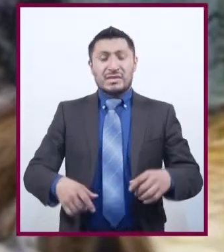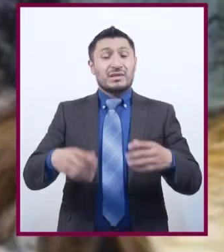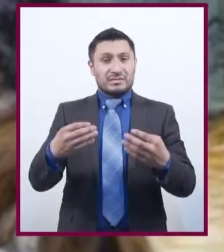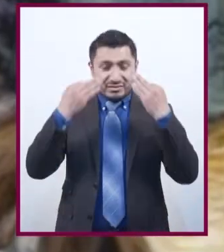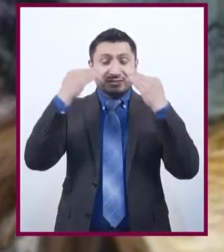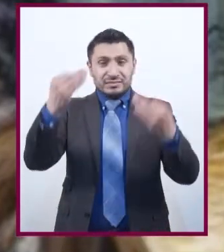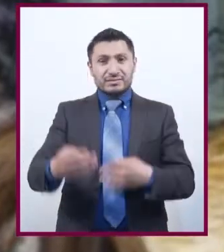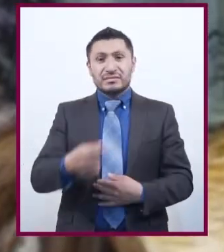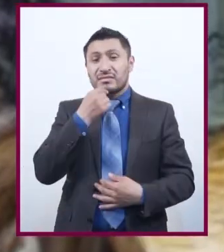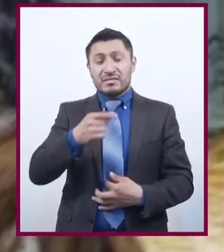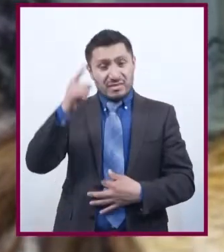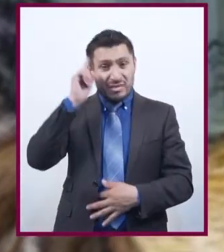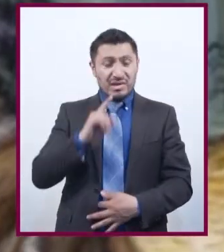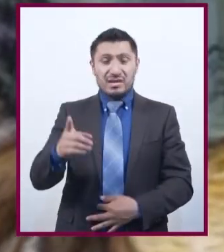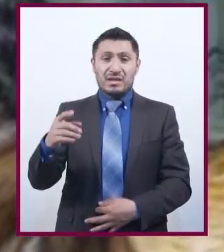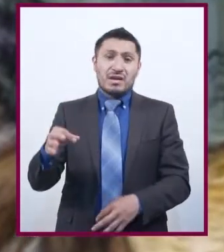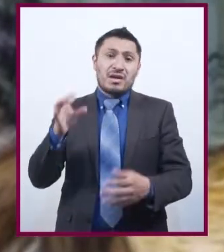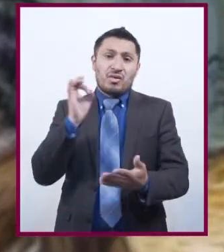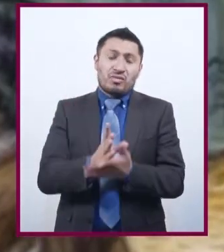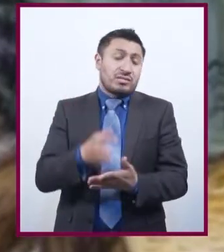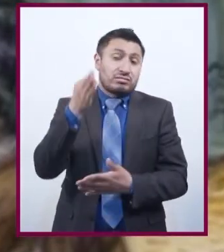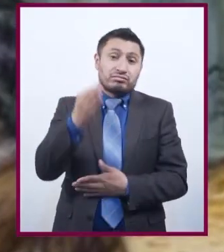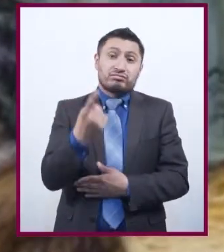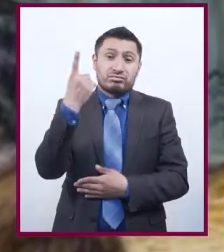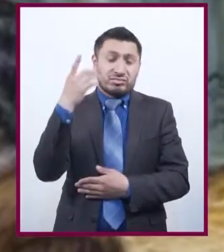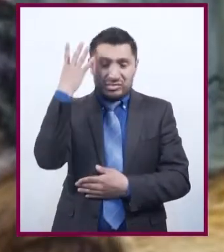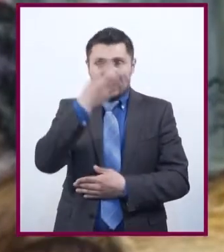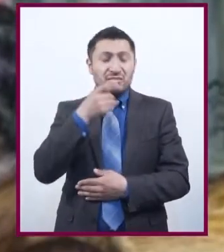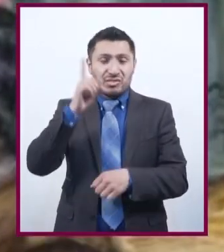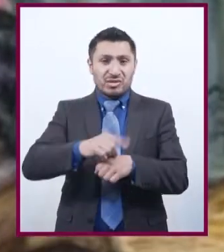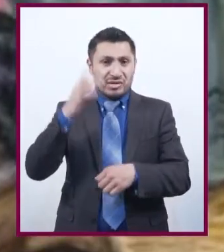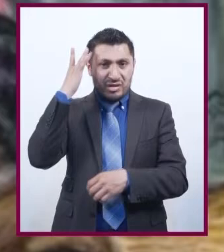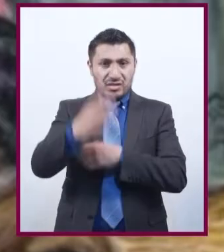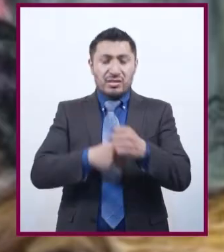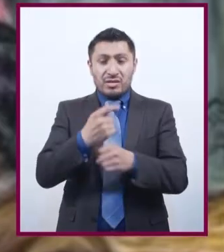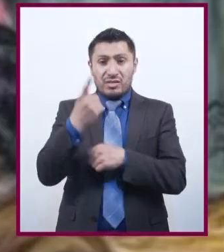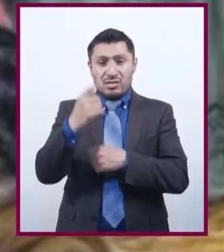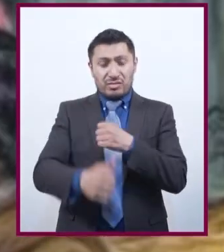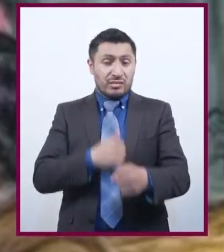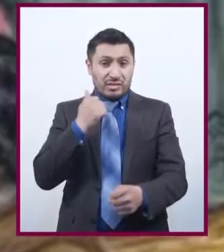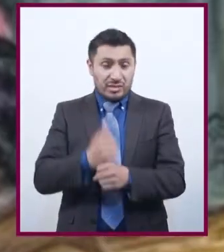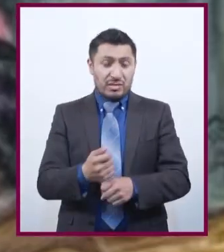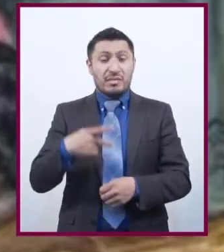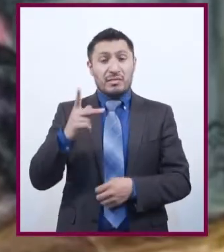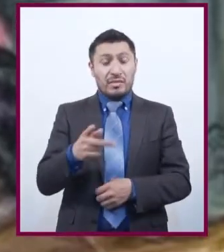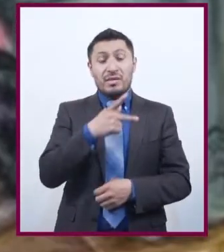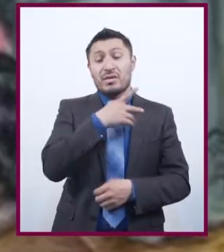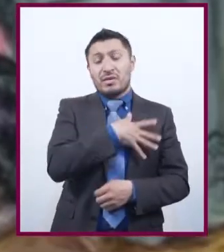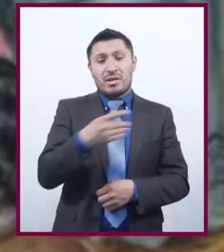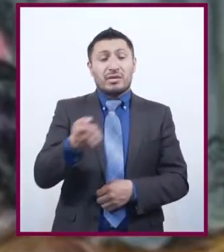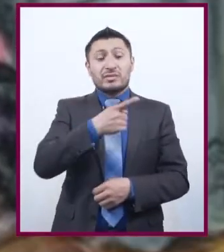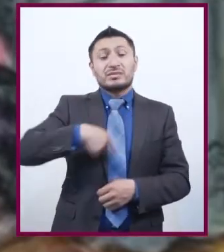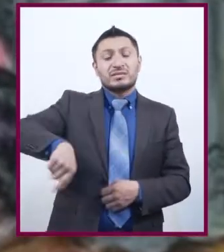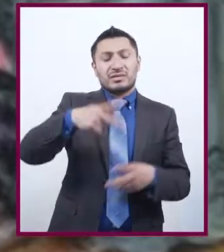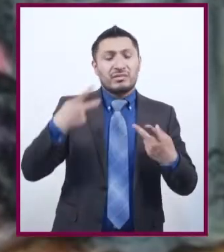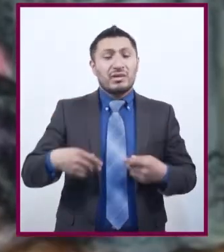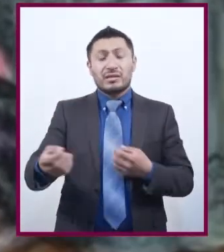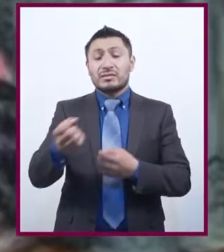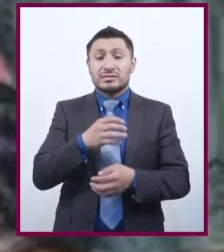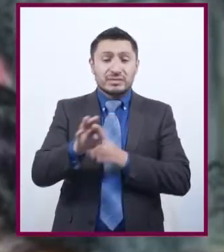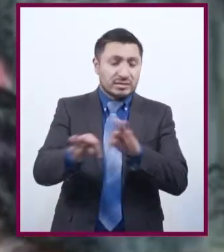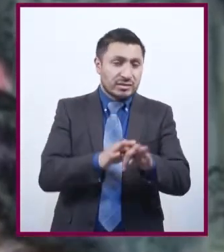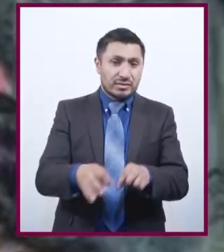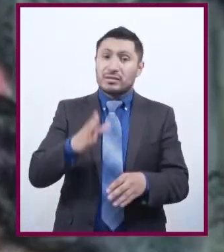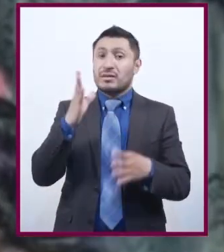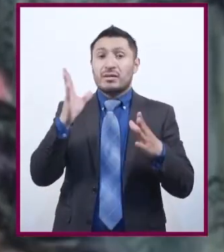percibir que la infanta debía conformarse con un hermoso día de cumpleaños al año mientras que las hijas de Los Plebeyos o de la clase